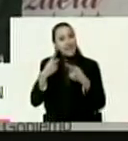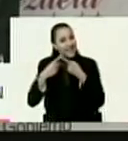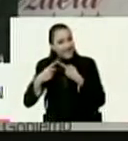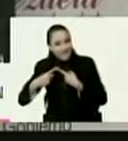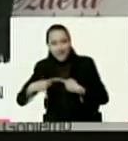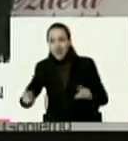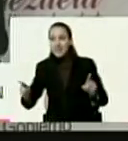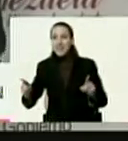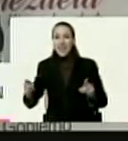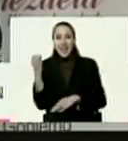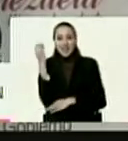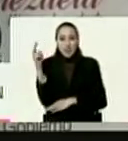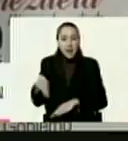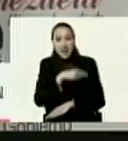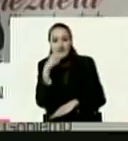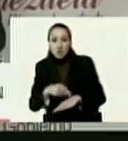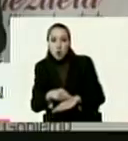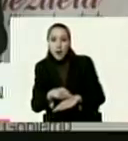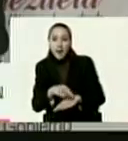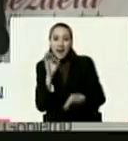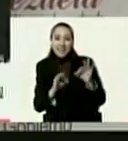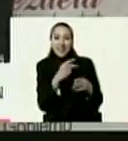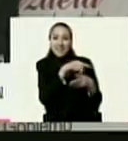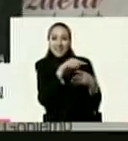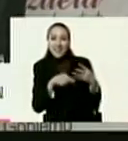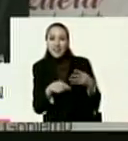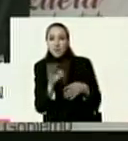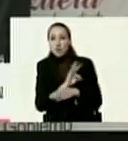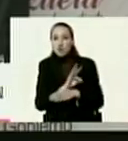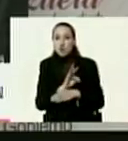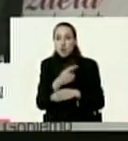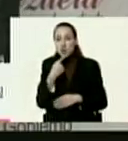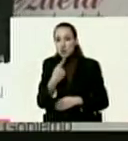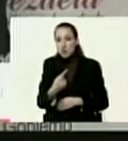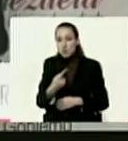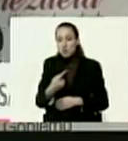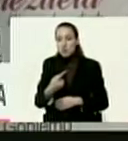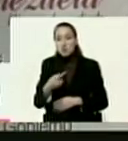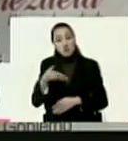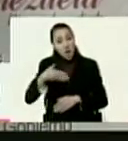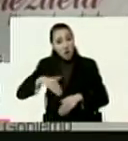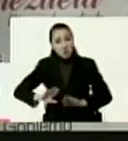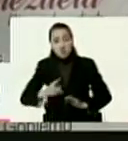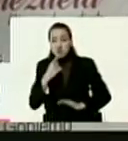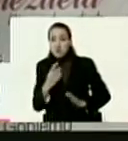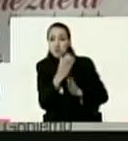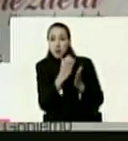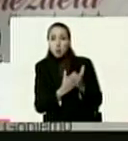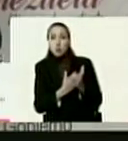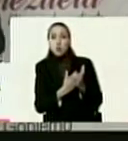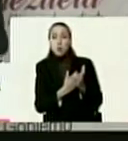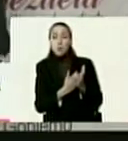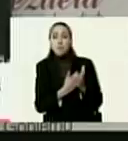la Asamblea Nacional Constituyente, que fue electa para tres funciones según lo que establece la Constitución de la República Bolivariana